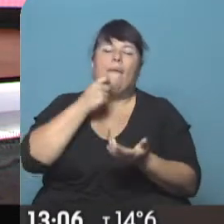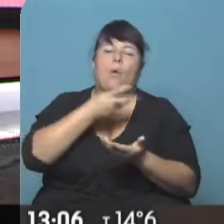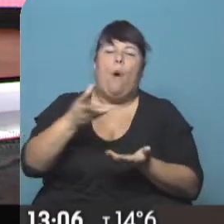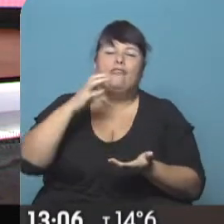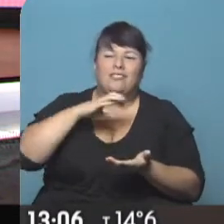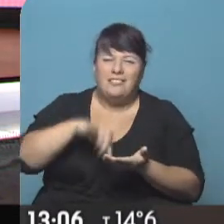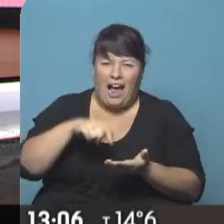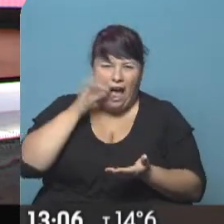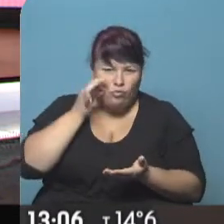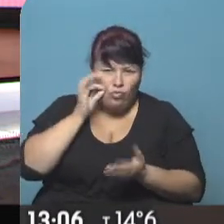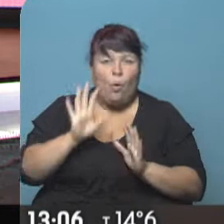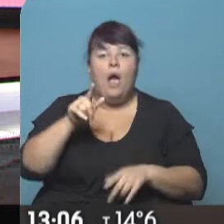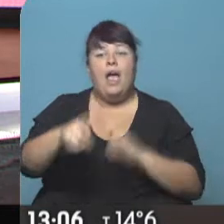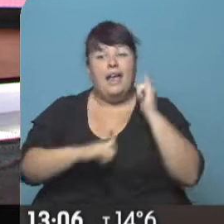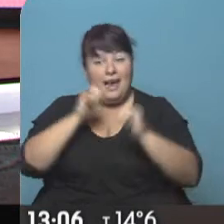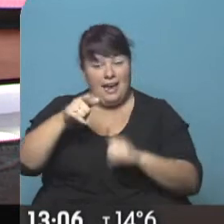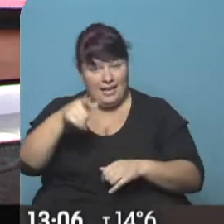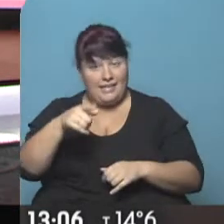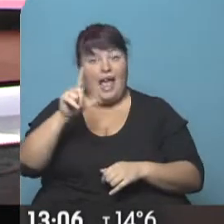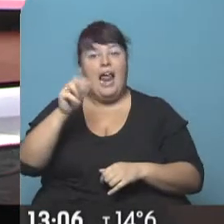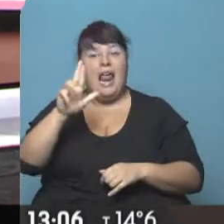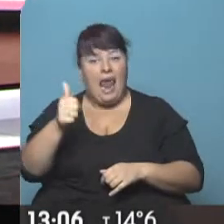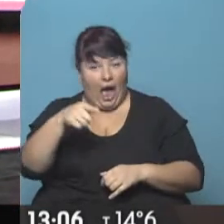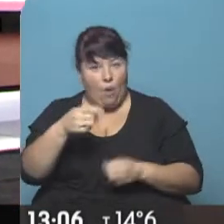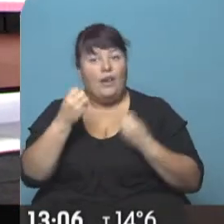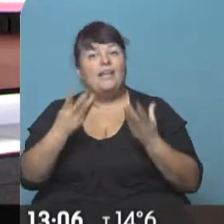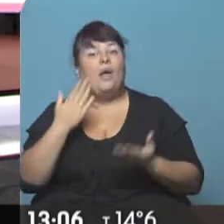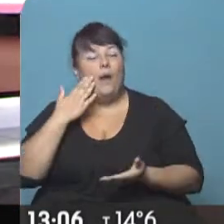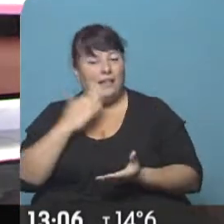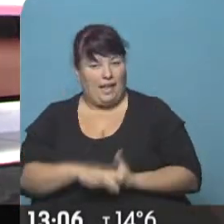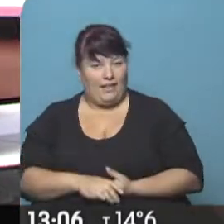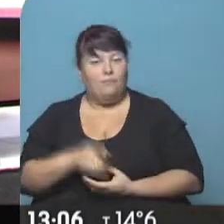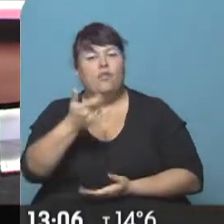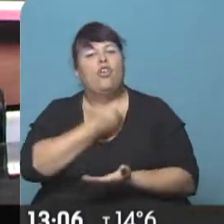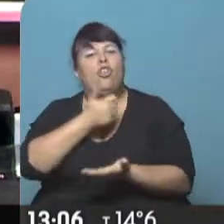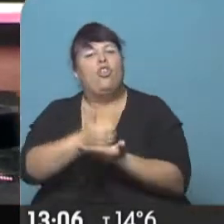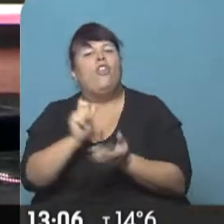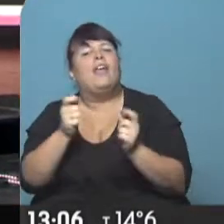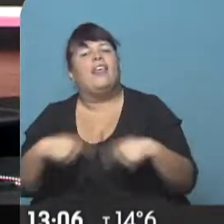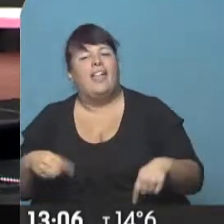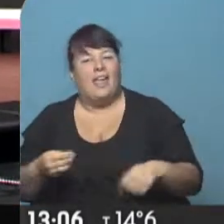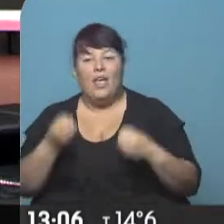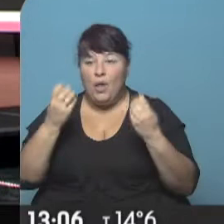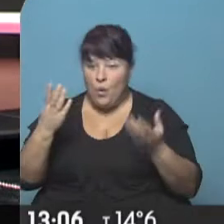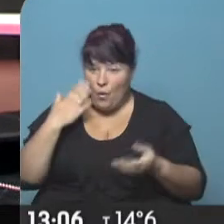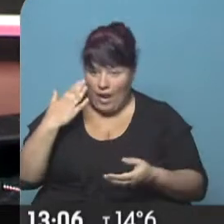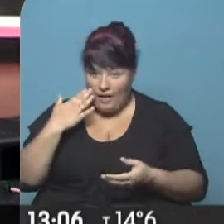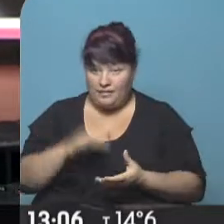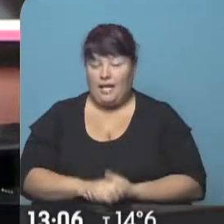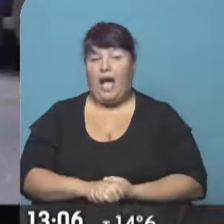por eso para hablar de este tema ya estamos con laura mayor que hola laura buenas tardes dónde estás y con qué buenas tardes